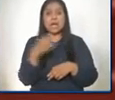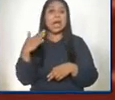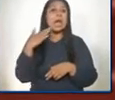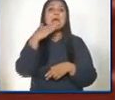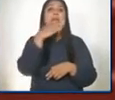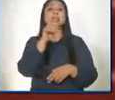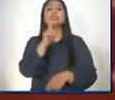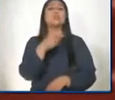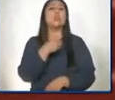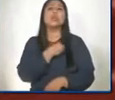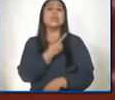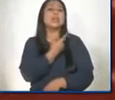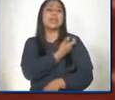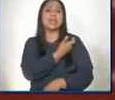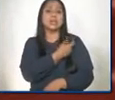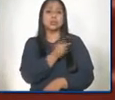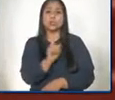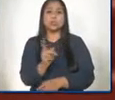quieren vacunar.